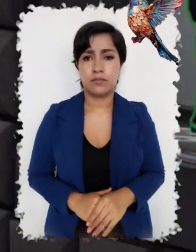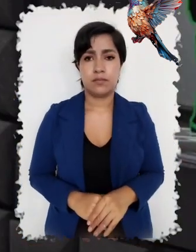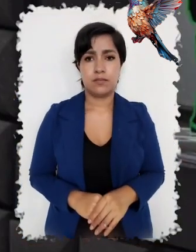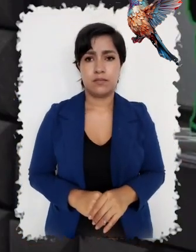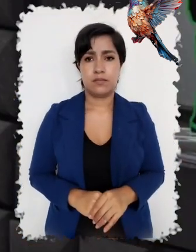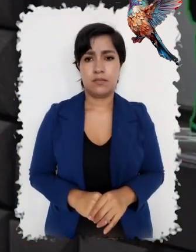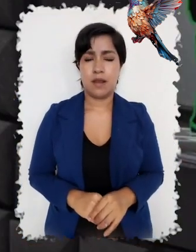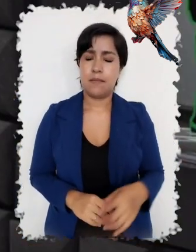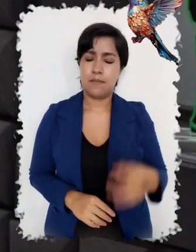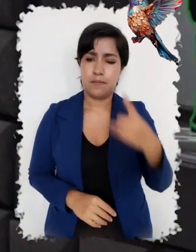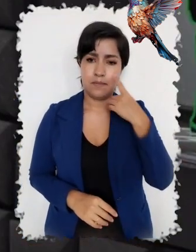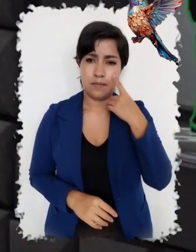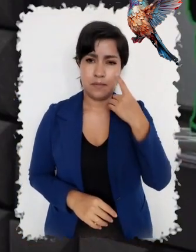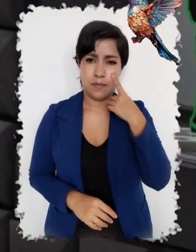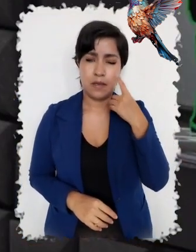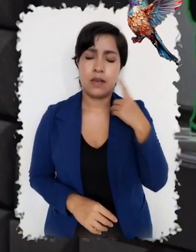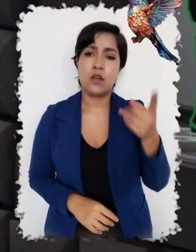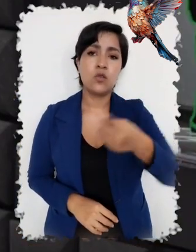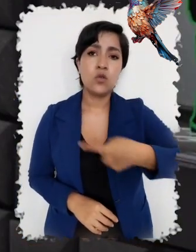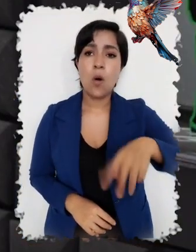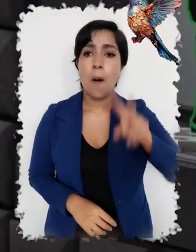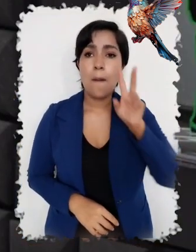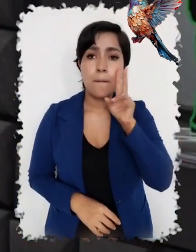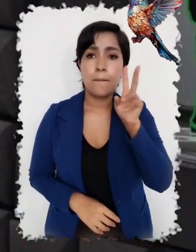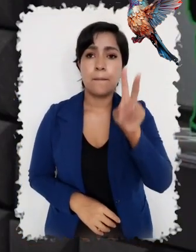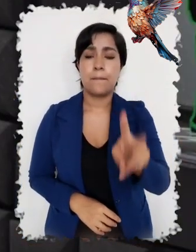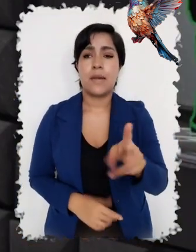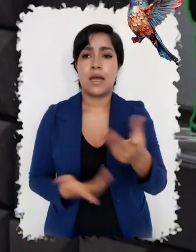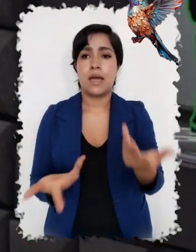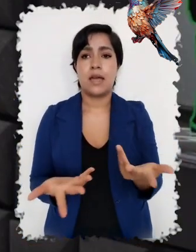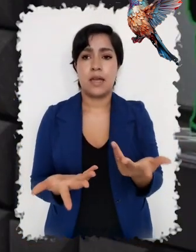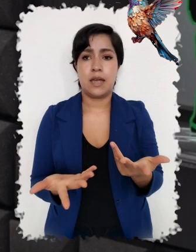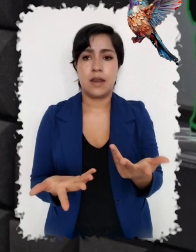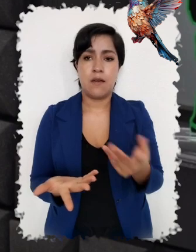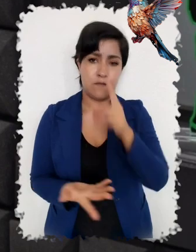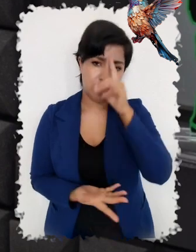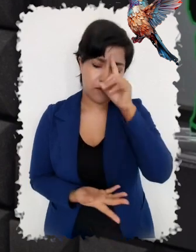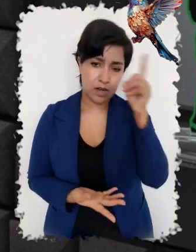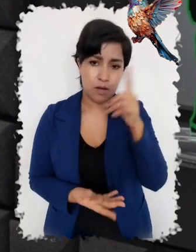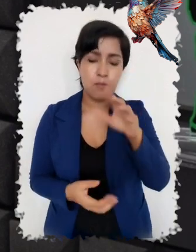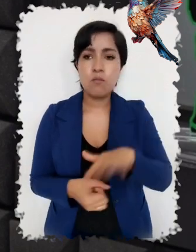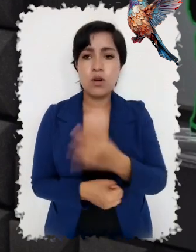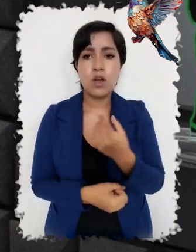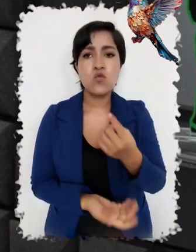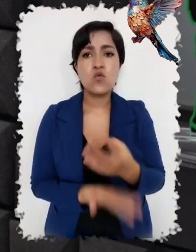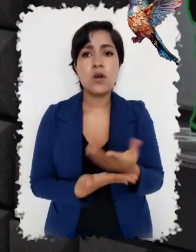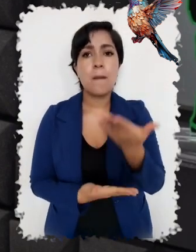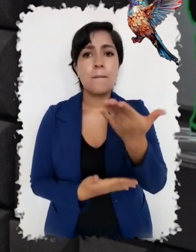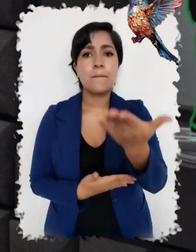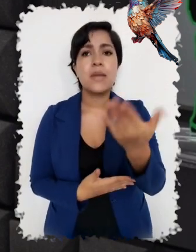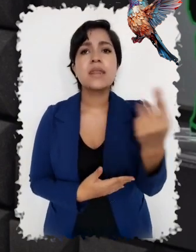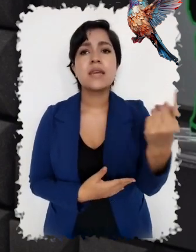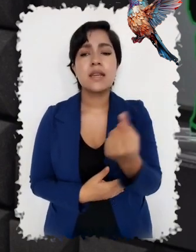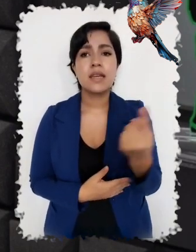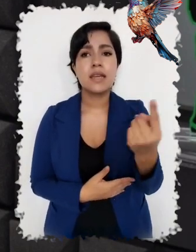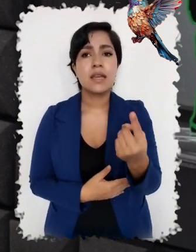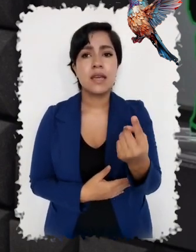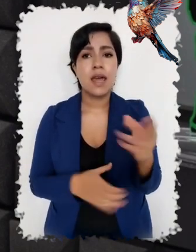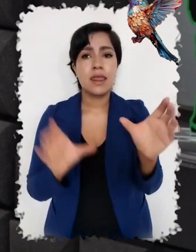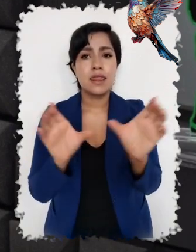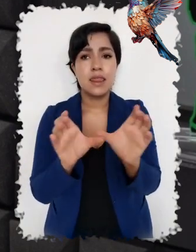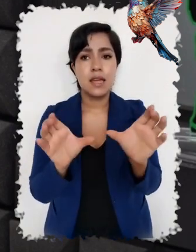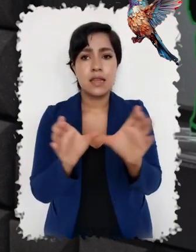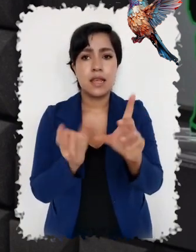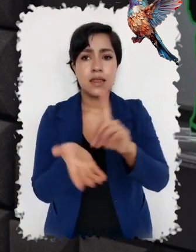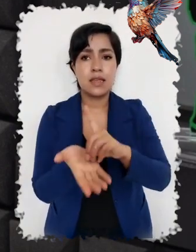eh vemos esto de forma muy accesible nosotros lo único que les pedimos es que nos